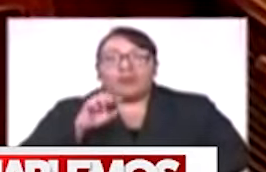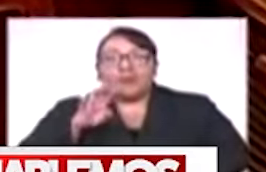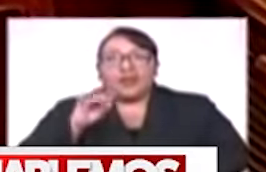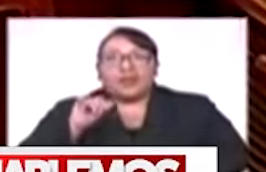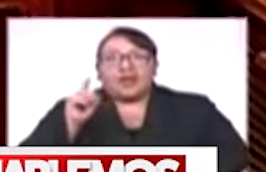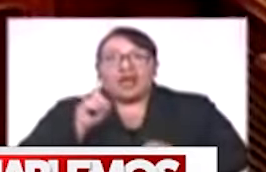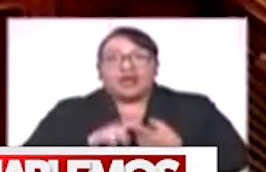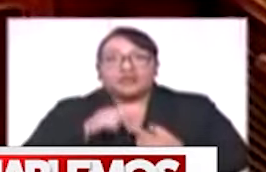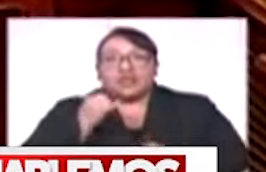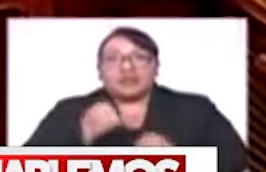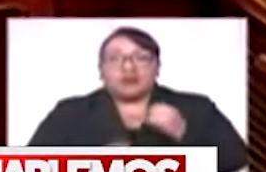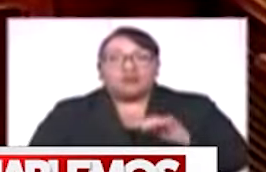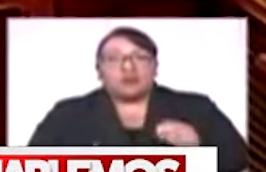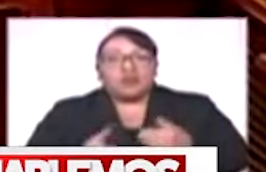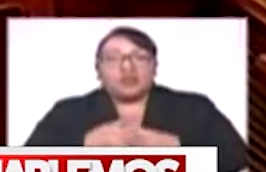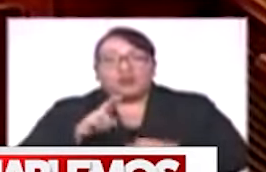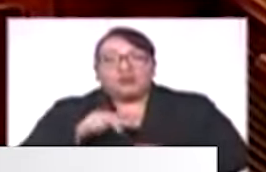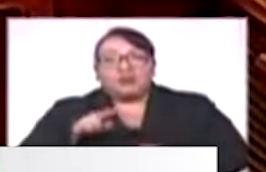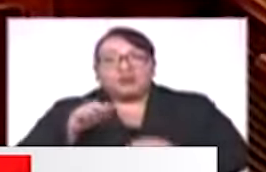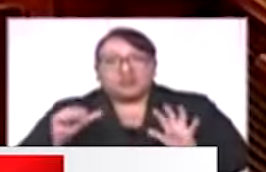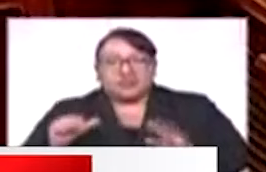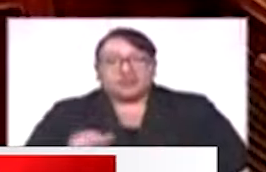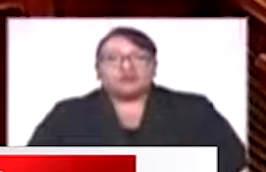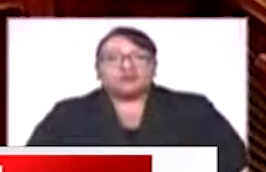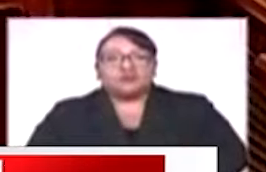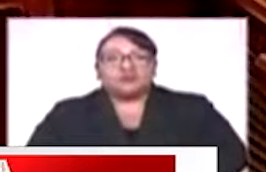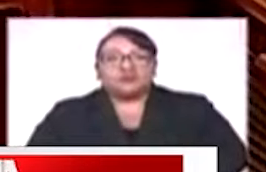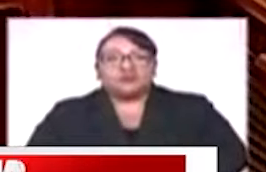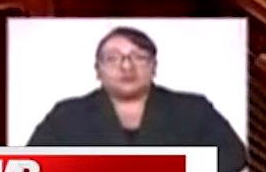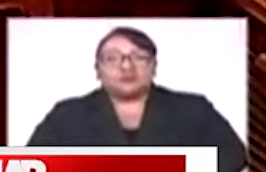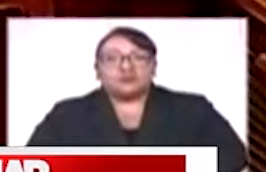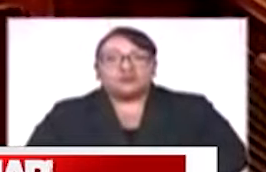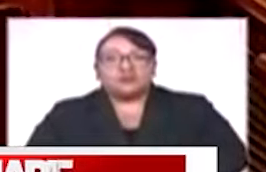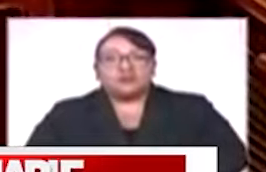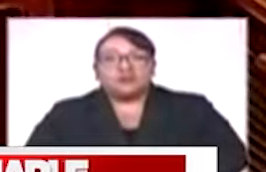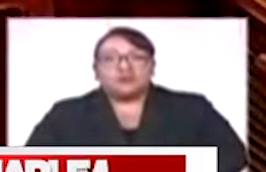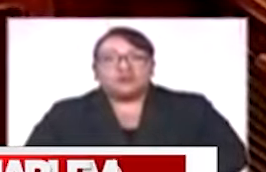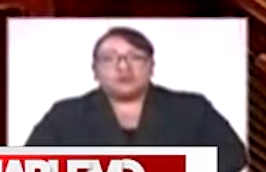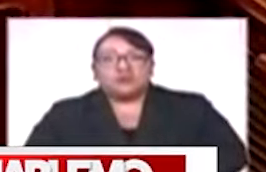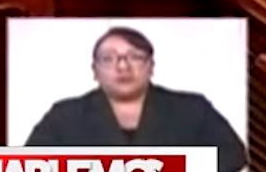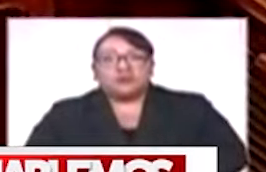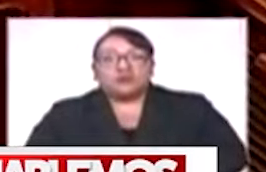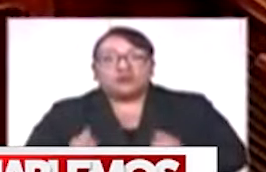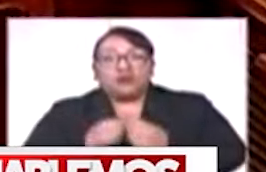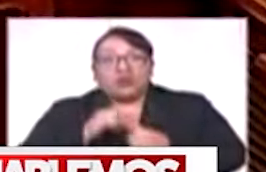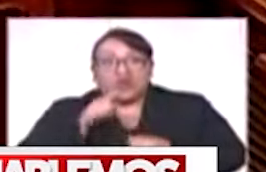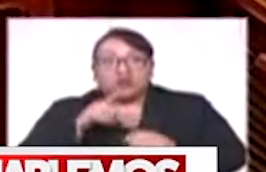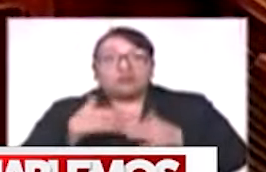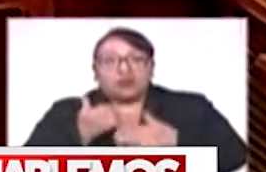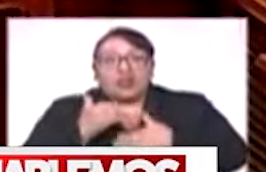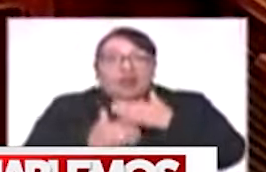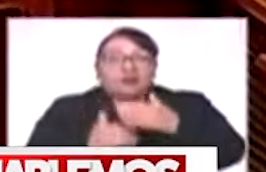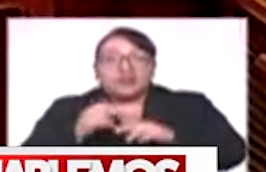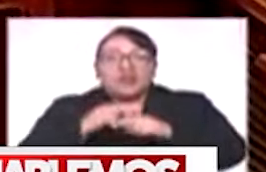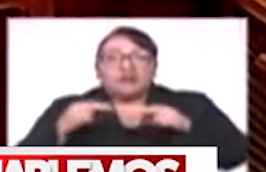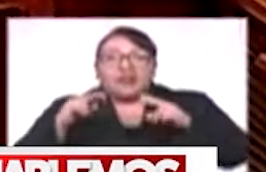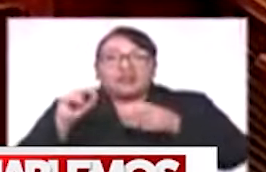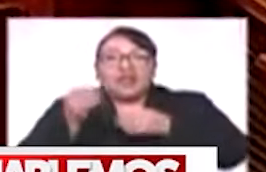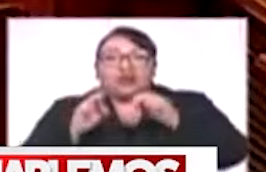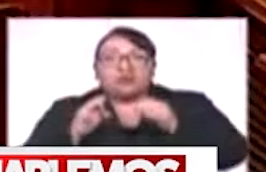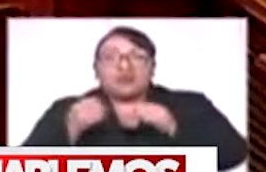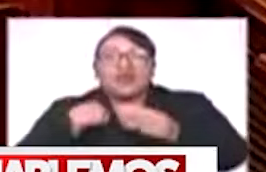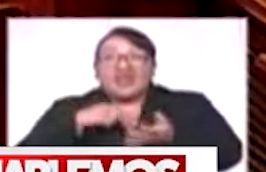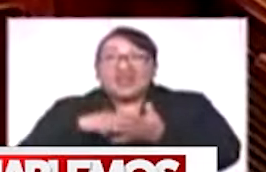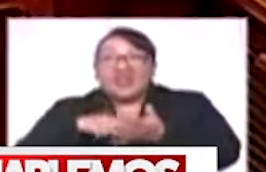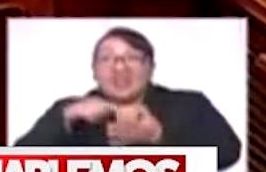al cierre del 2026. Con ello, nos habremos ubicado en el nivel de deuda promedio de